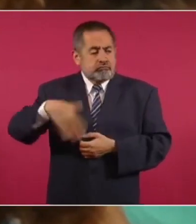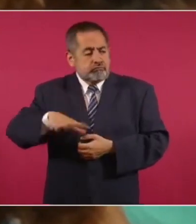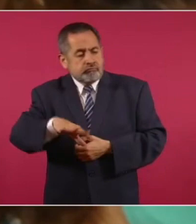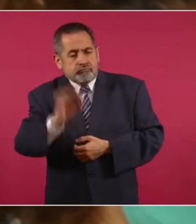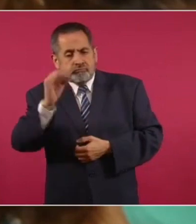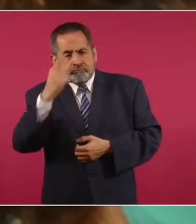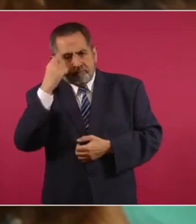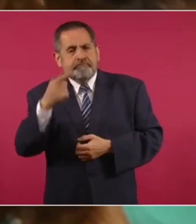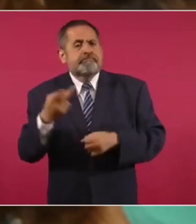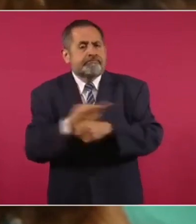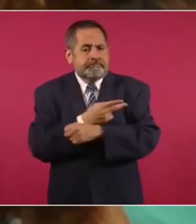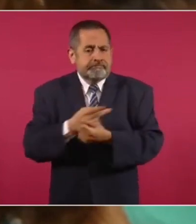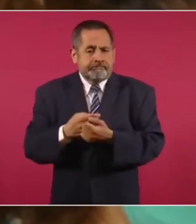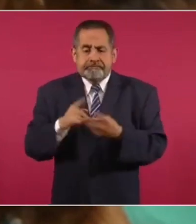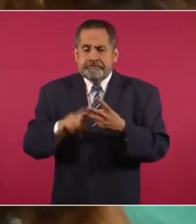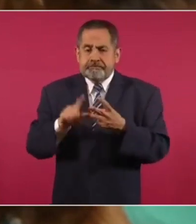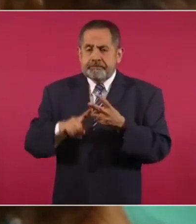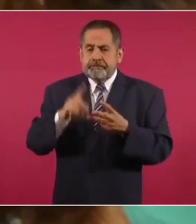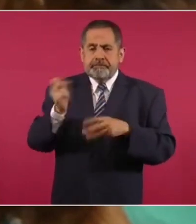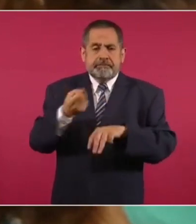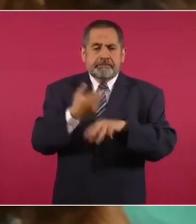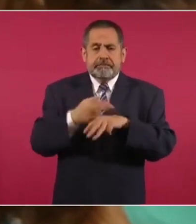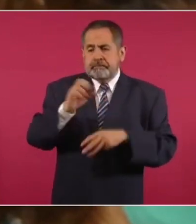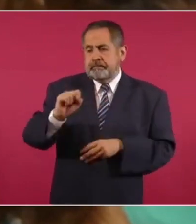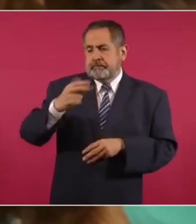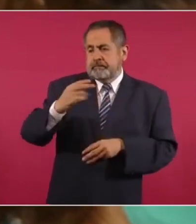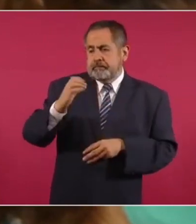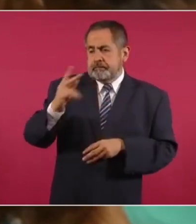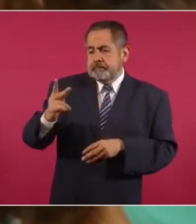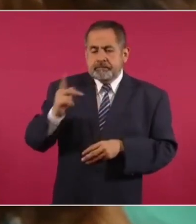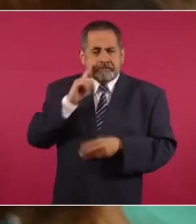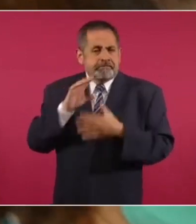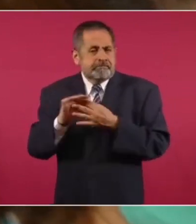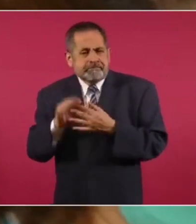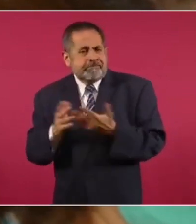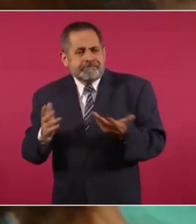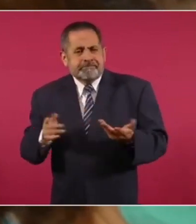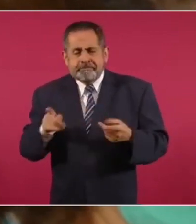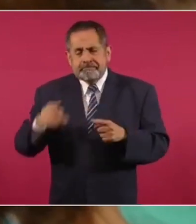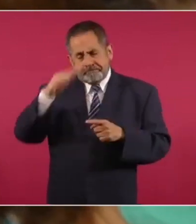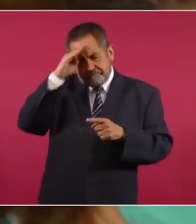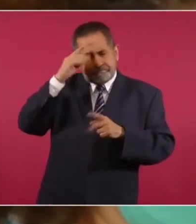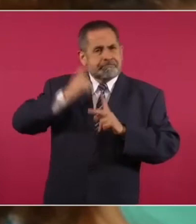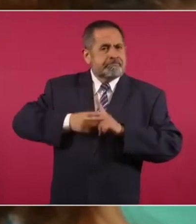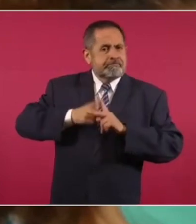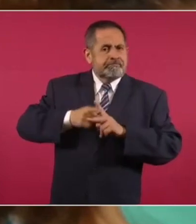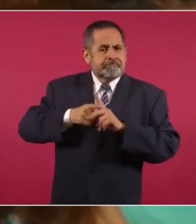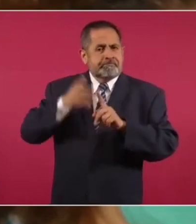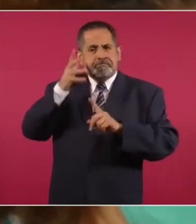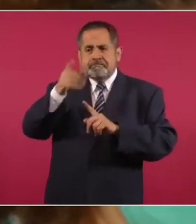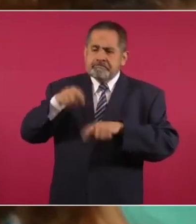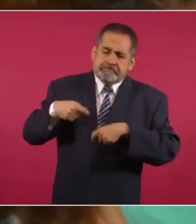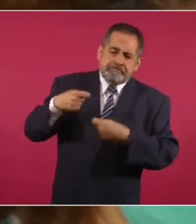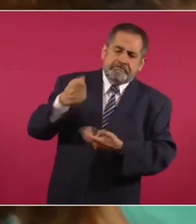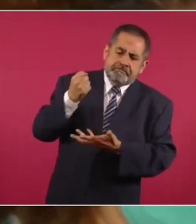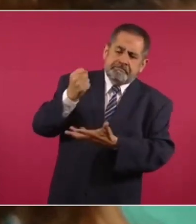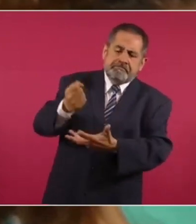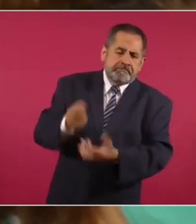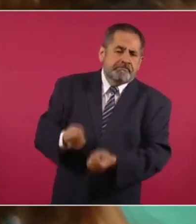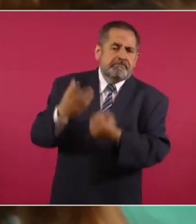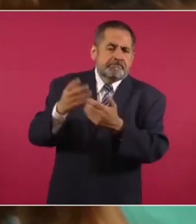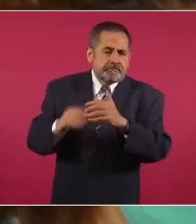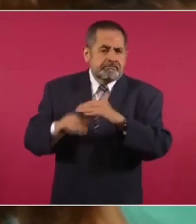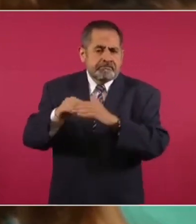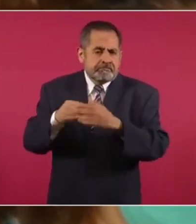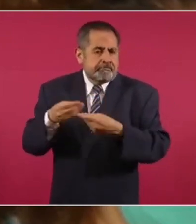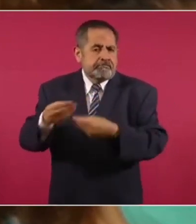Humana, y al secretario de Hacienda, Ramírez de la O, para conocer su prospección presupuestal para la CNB en general y para el